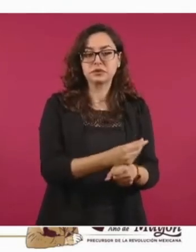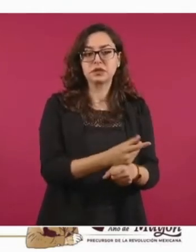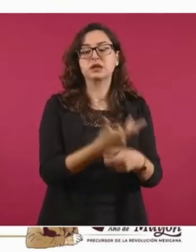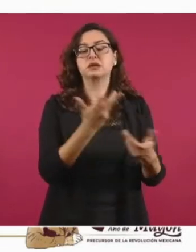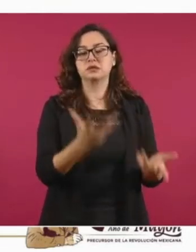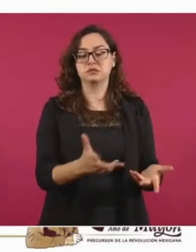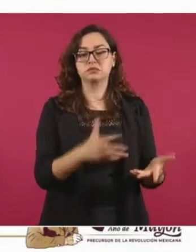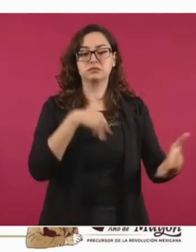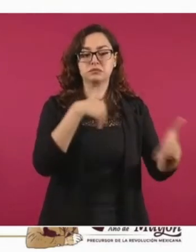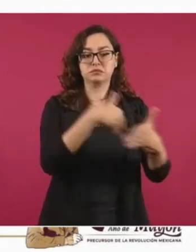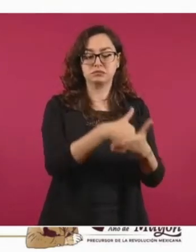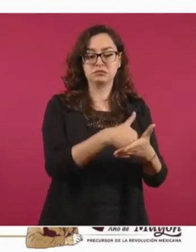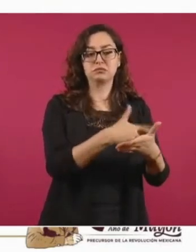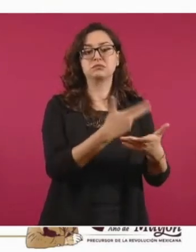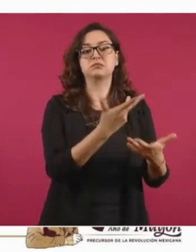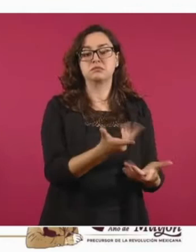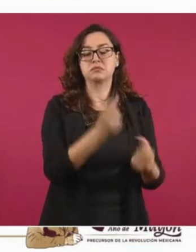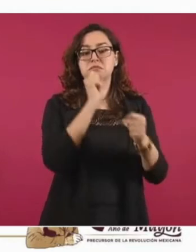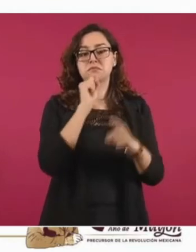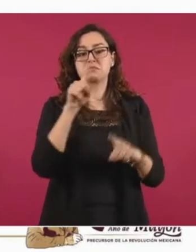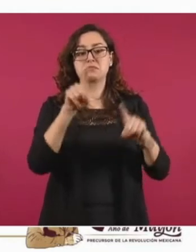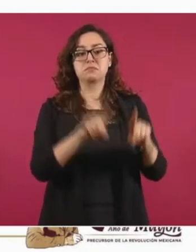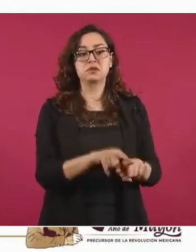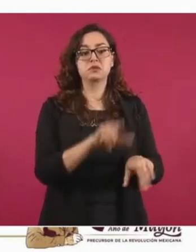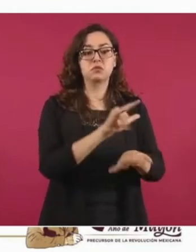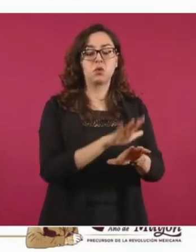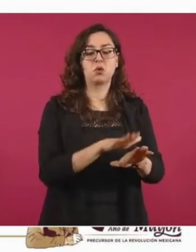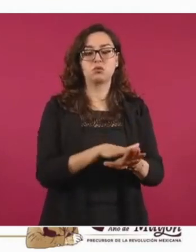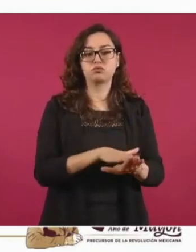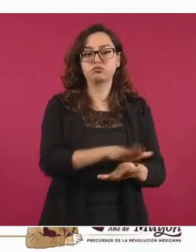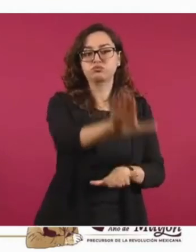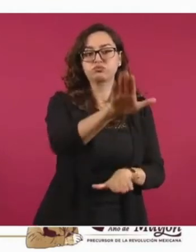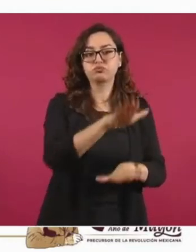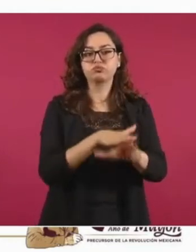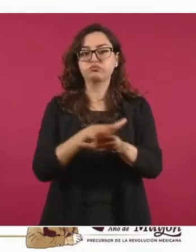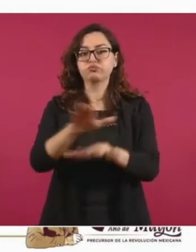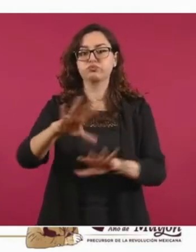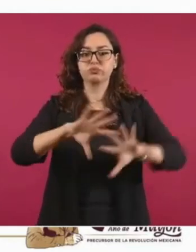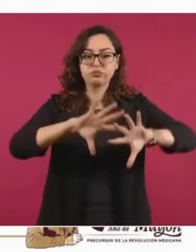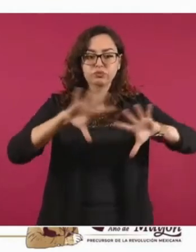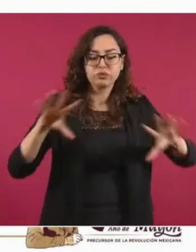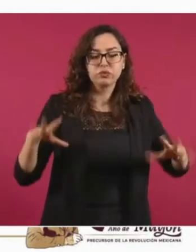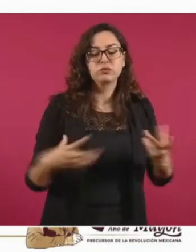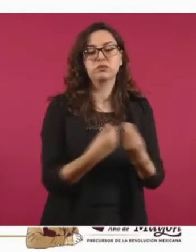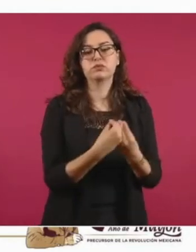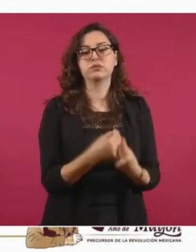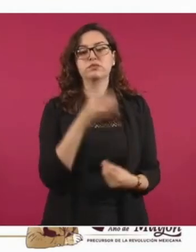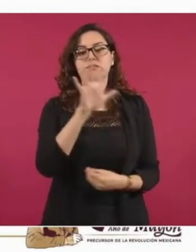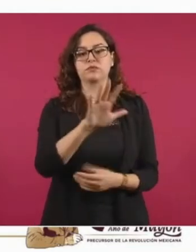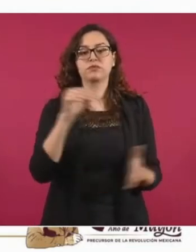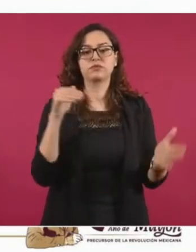edificios terminales como en zona de operaciones aéreas, con un total de